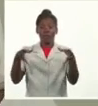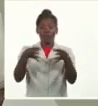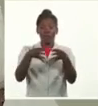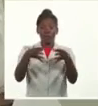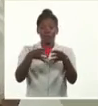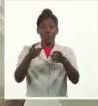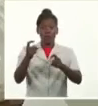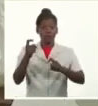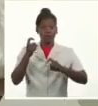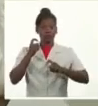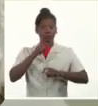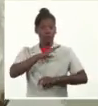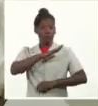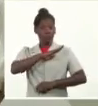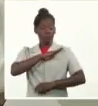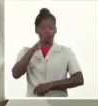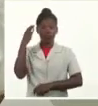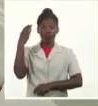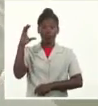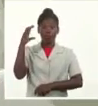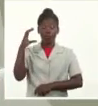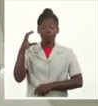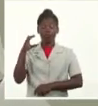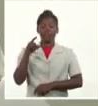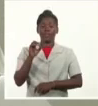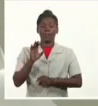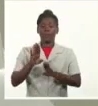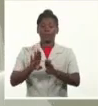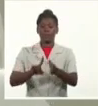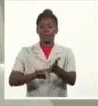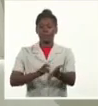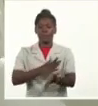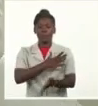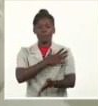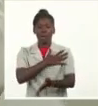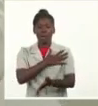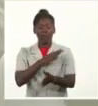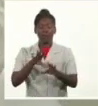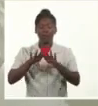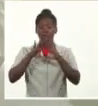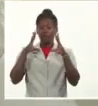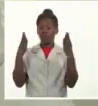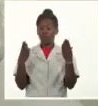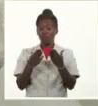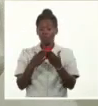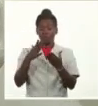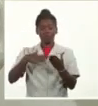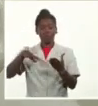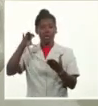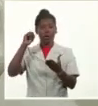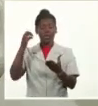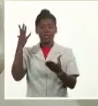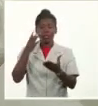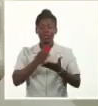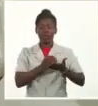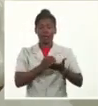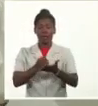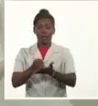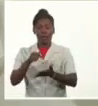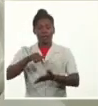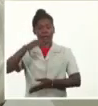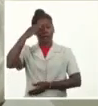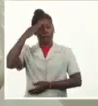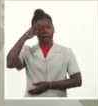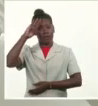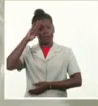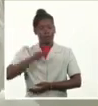que ha sido considerado un ejemplo para el mundo entero. Se le puso de presente al señor canciller Bruno Rodríguez